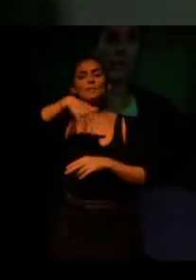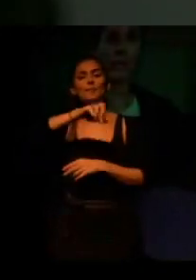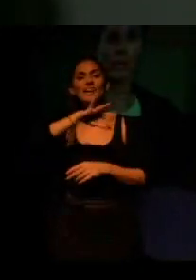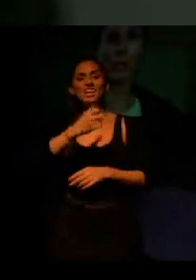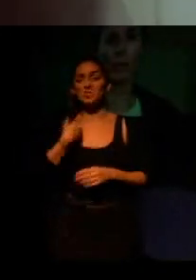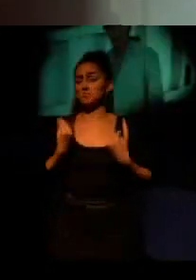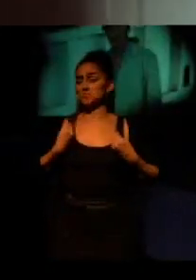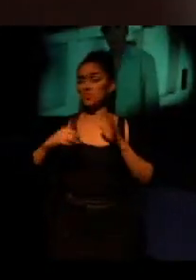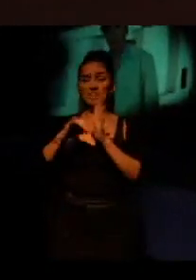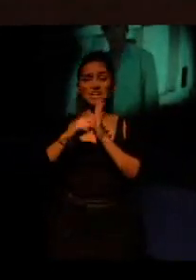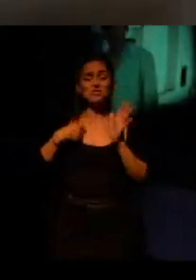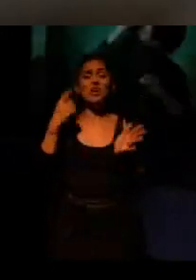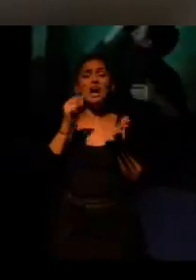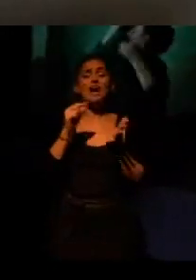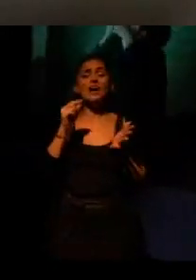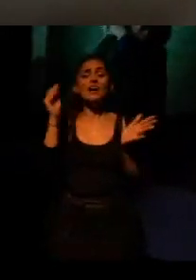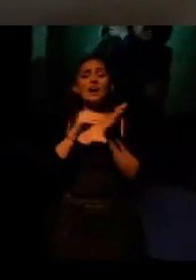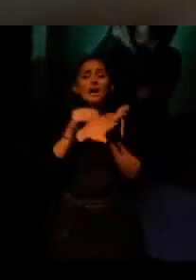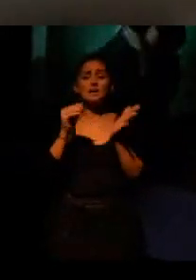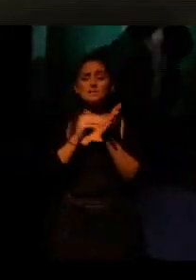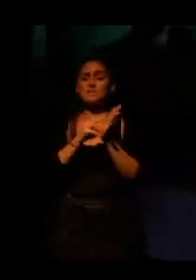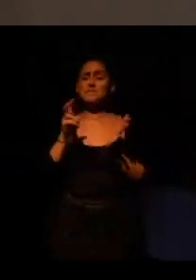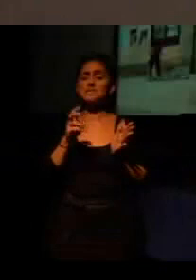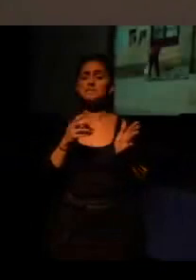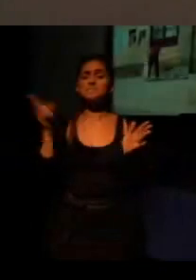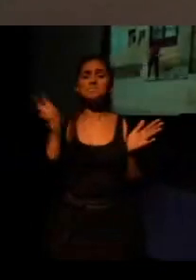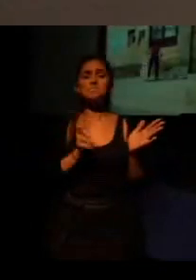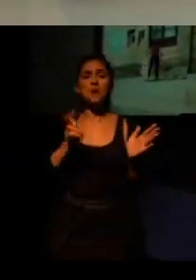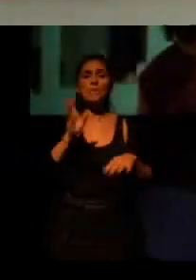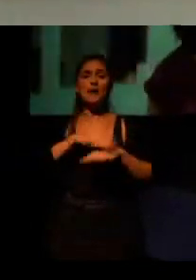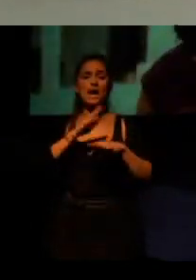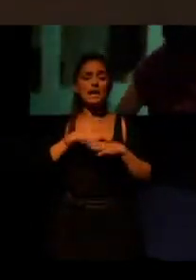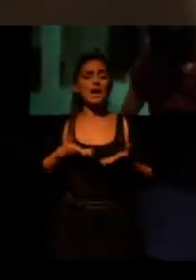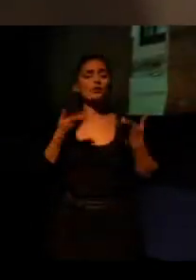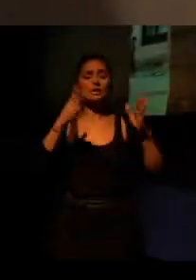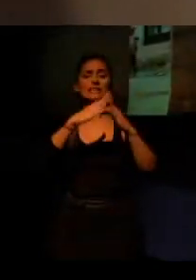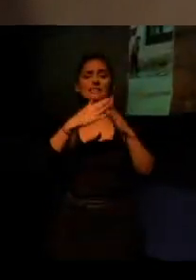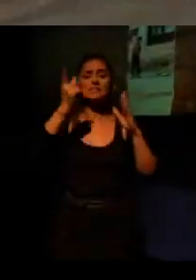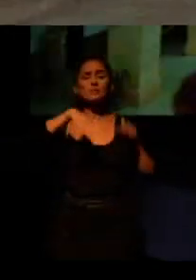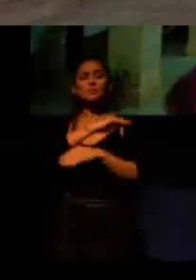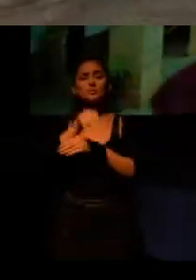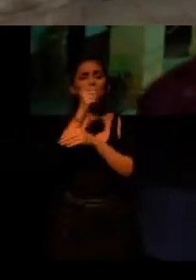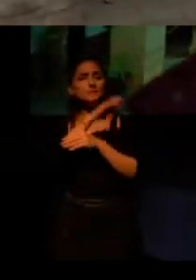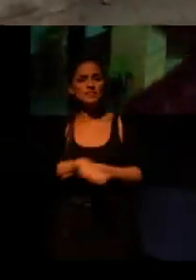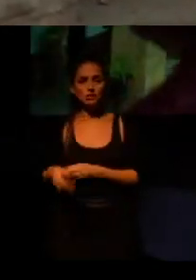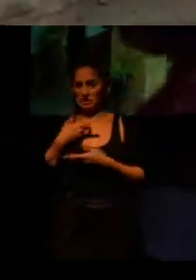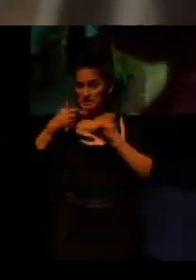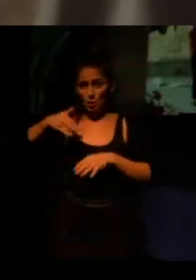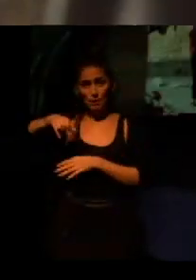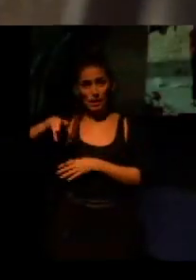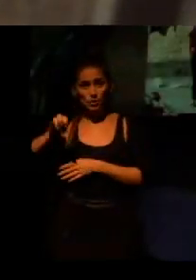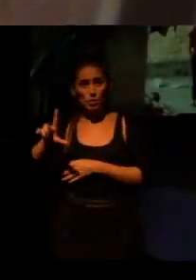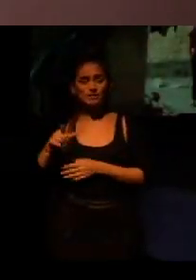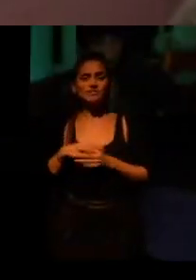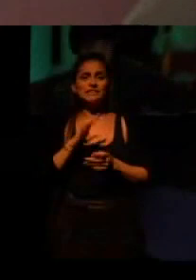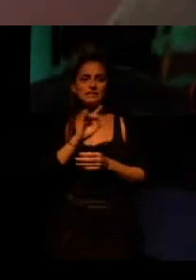aquí cerca. Vengo de vez en cuando a echar una mano con la casa y con el creo. ¿Quién es el niño que viste en el establo? ¿Es el hijo de Manuel? Manuel de Llanos, sí. Usted ya